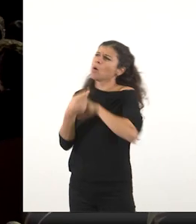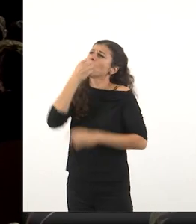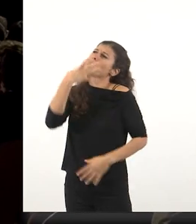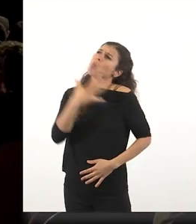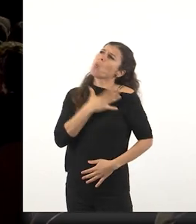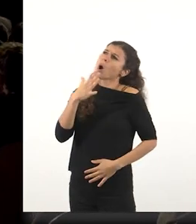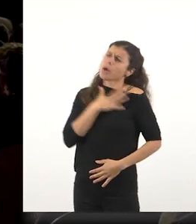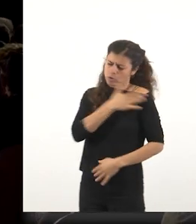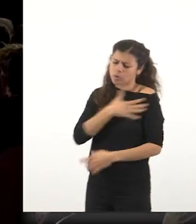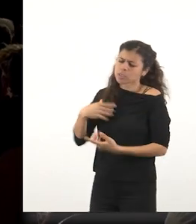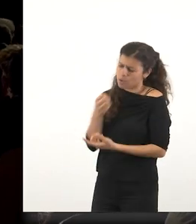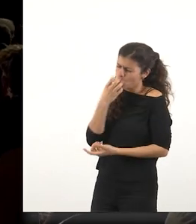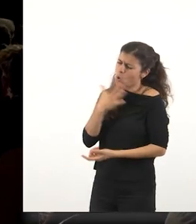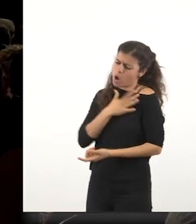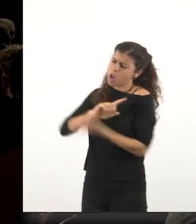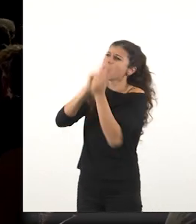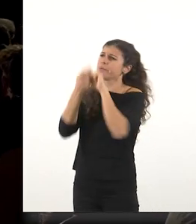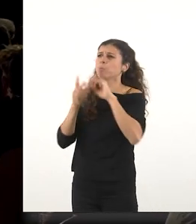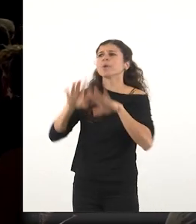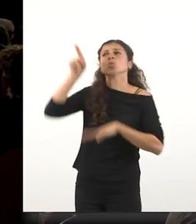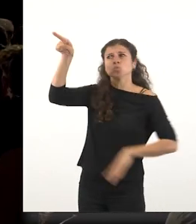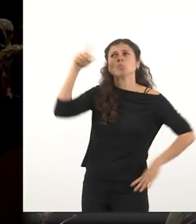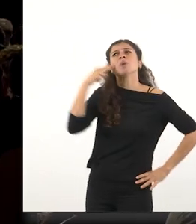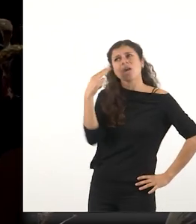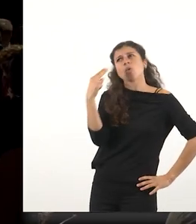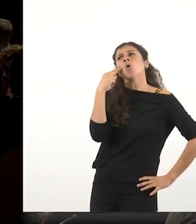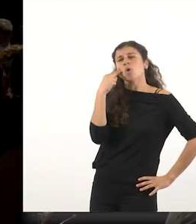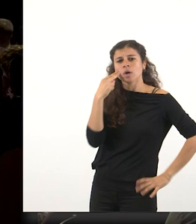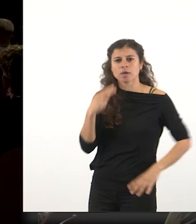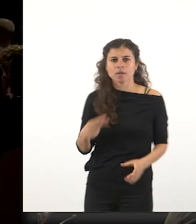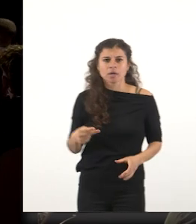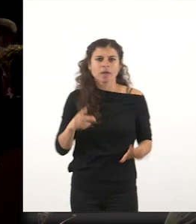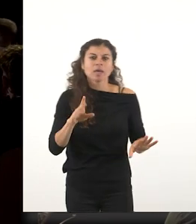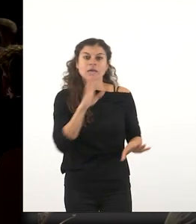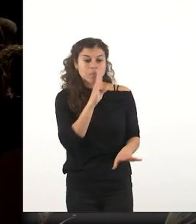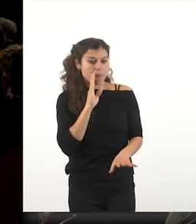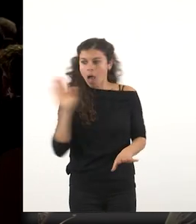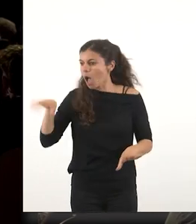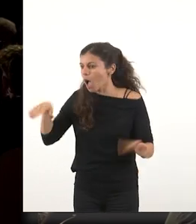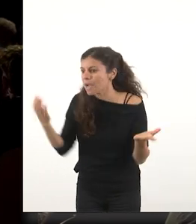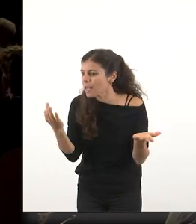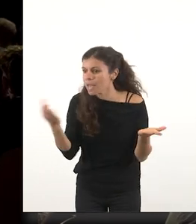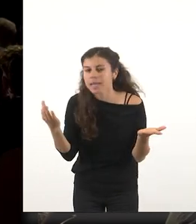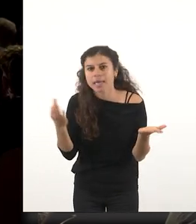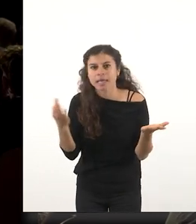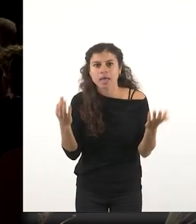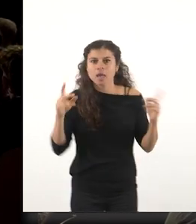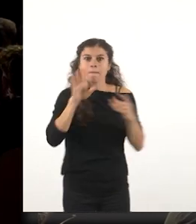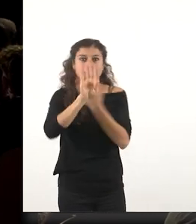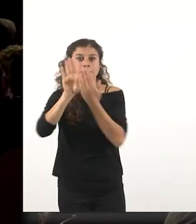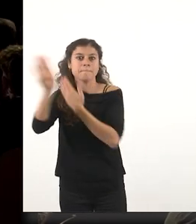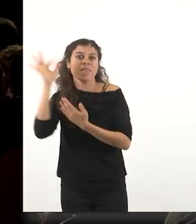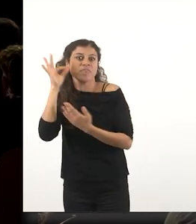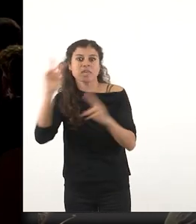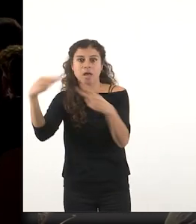quisiera volverme bueno, pero tú tienes el miedo. Y mi madre, ¿qué pasa? ¿Qué pasa? Entre la presión de mi madre, la vecina mirando,